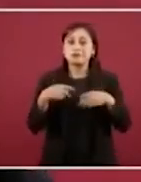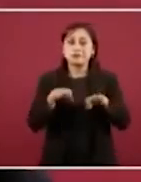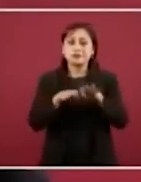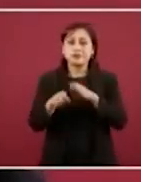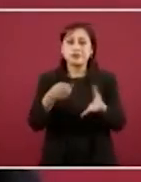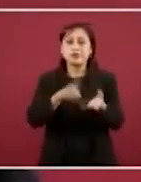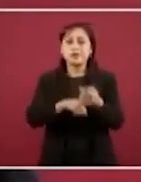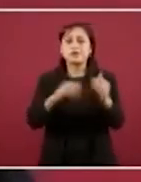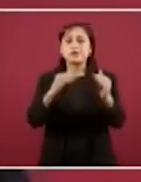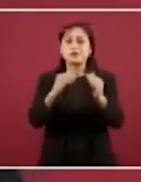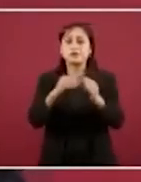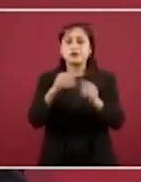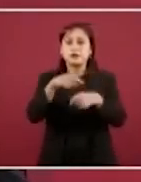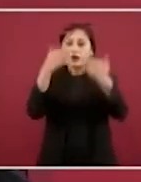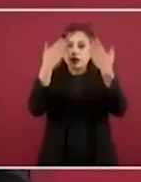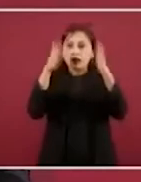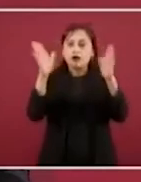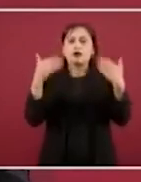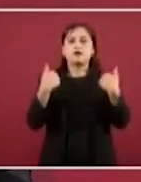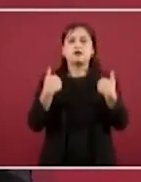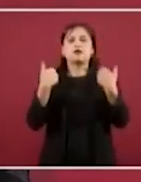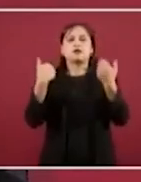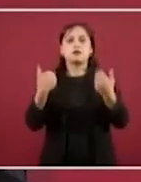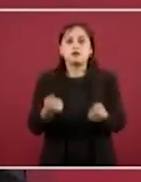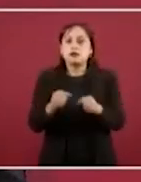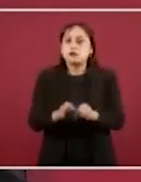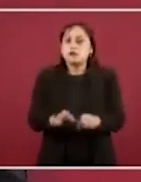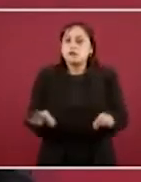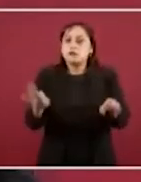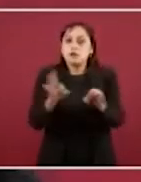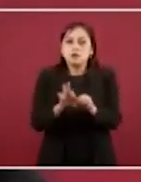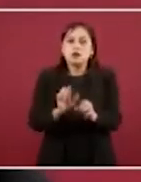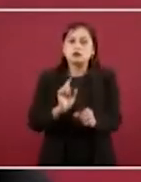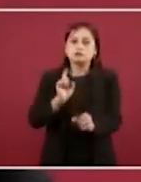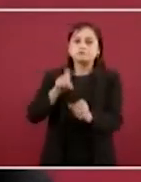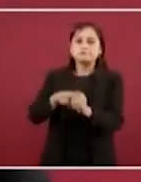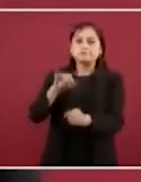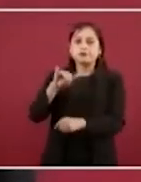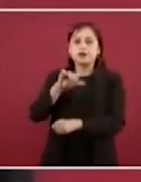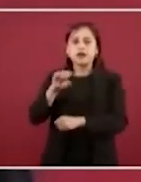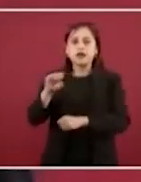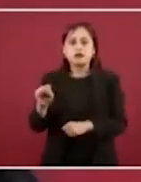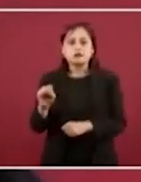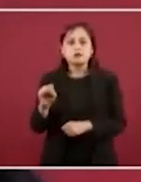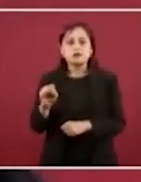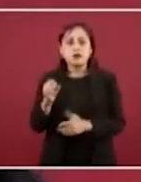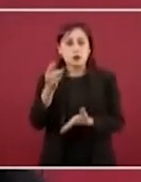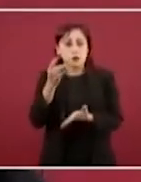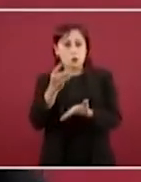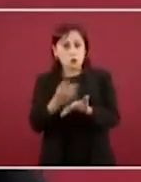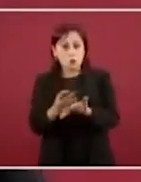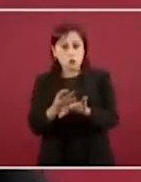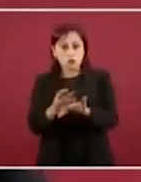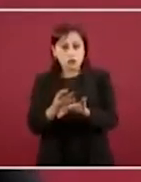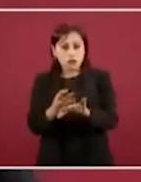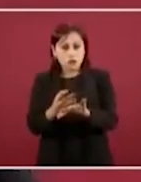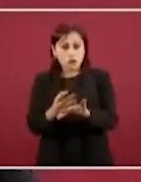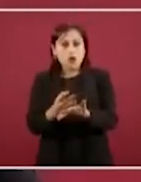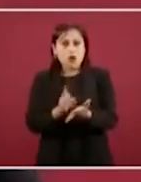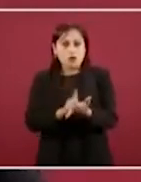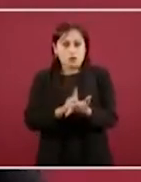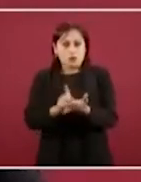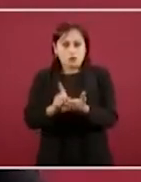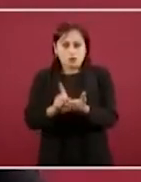den cuenta de lo importante que es inscribirse al IMSS. No es solamente por cuestión de